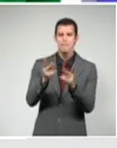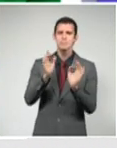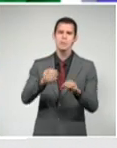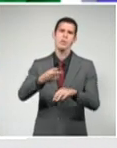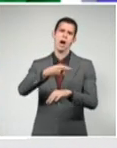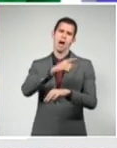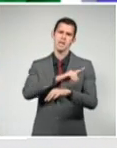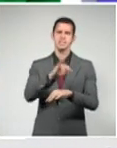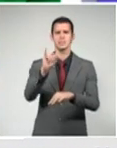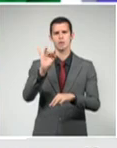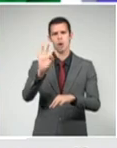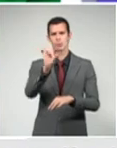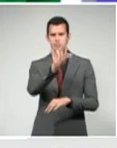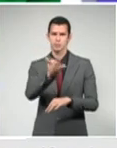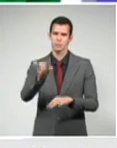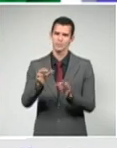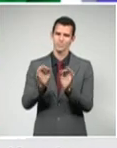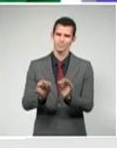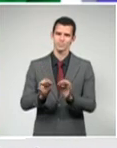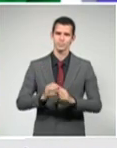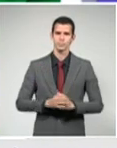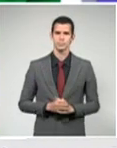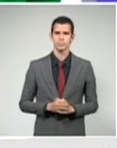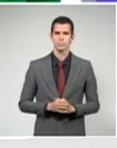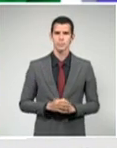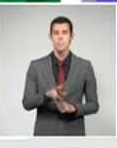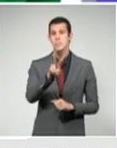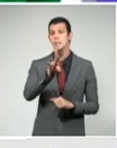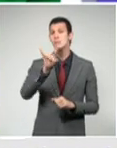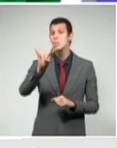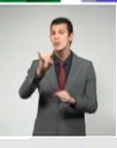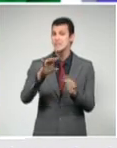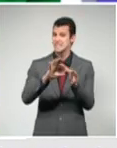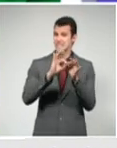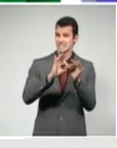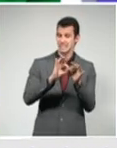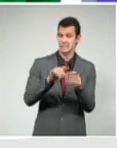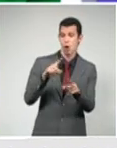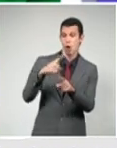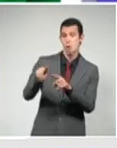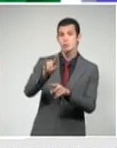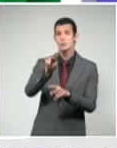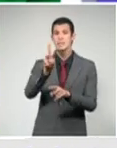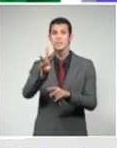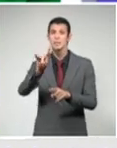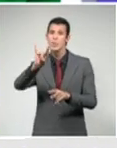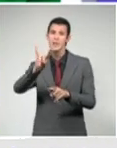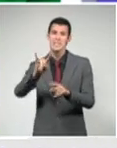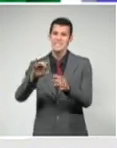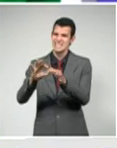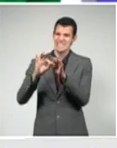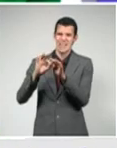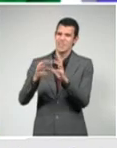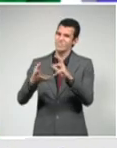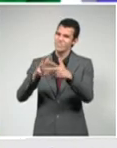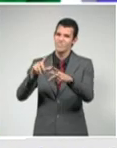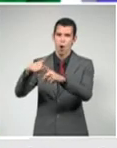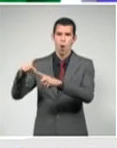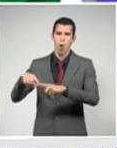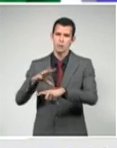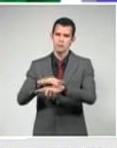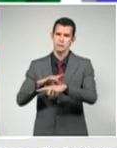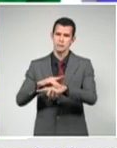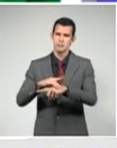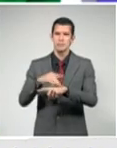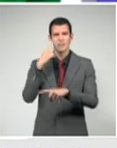confirmados, 29 críticos y 39 graves. Muy alto, mucho